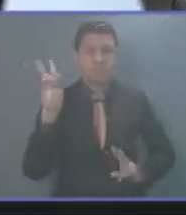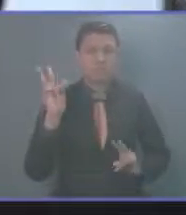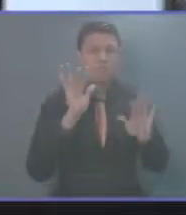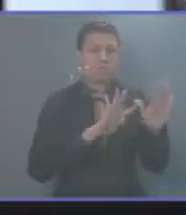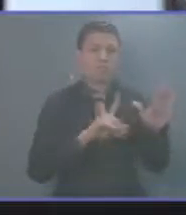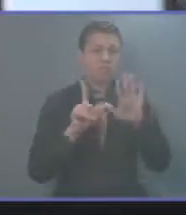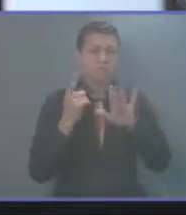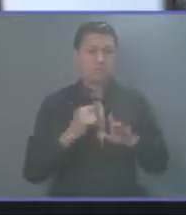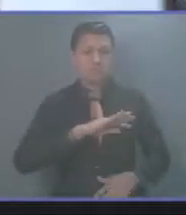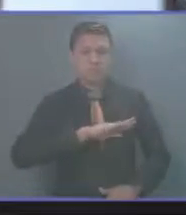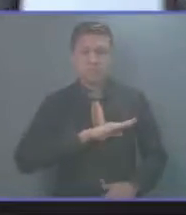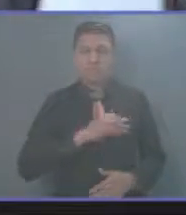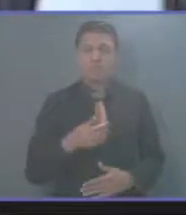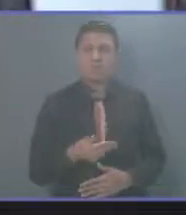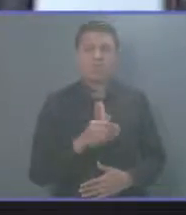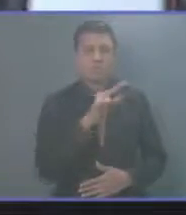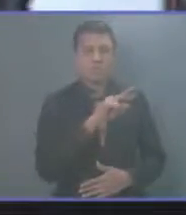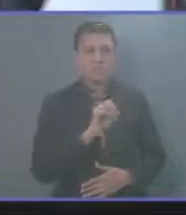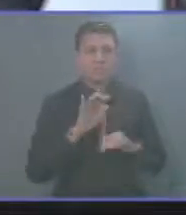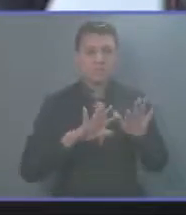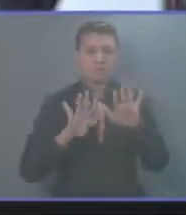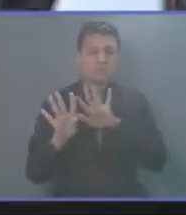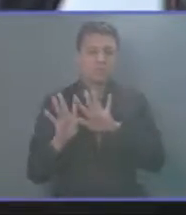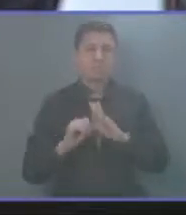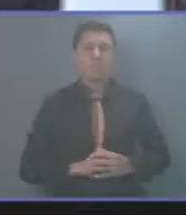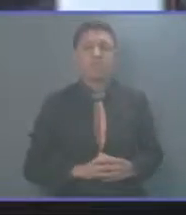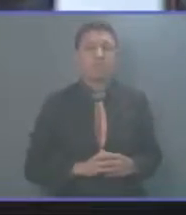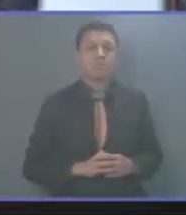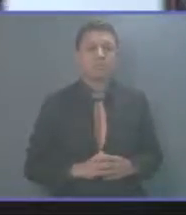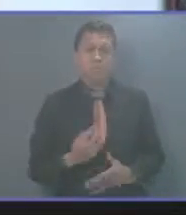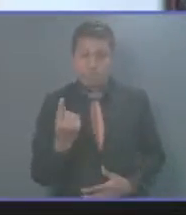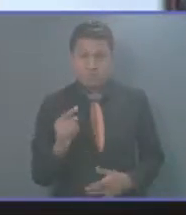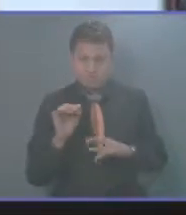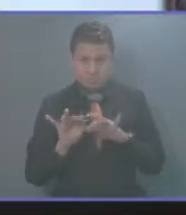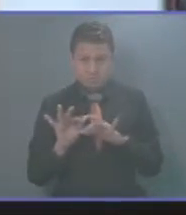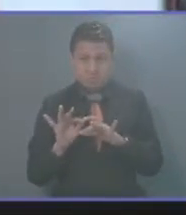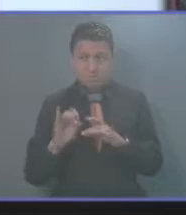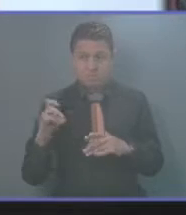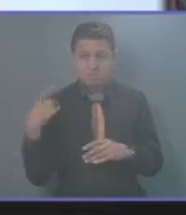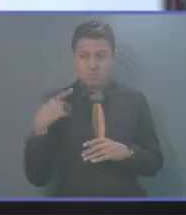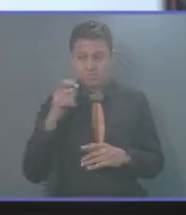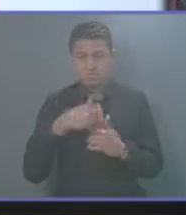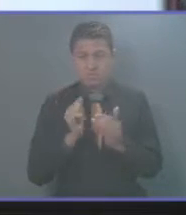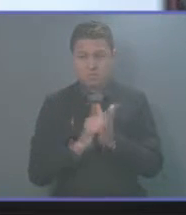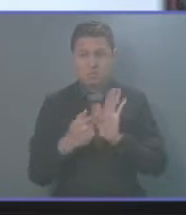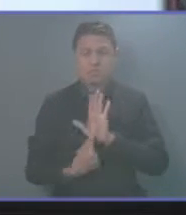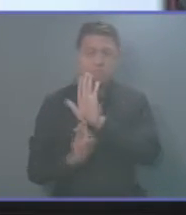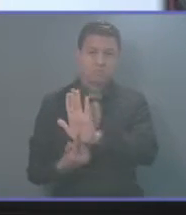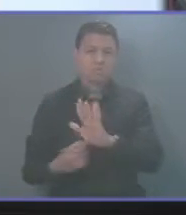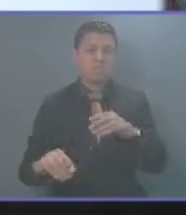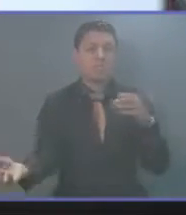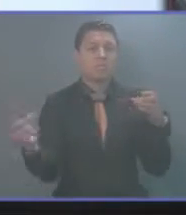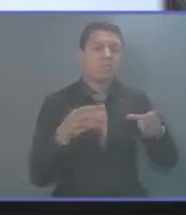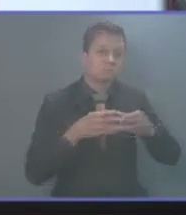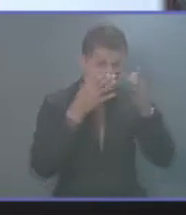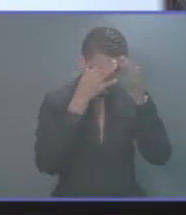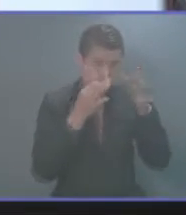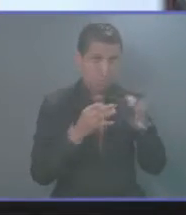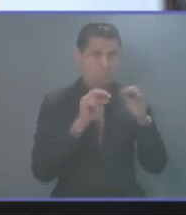16 de septiembre del 2019 señores secretarios de la asamblea legislativa presente dictamen número